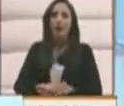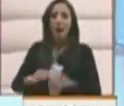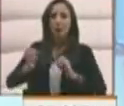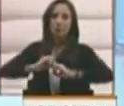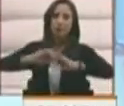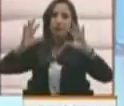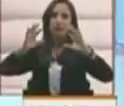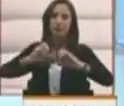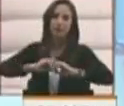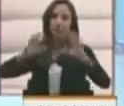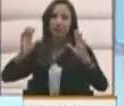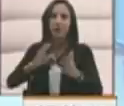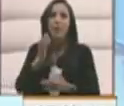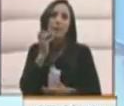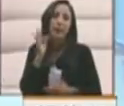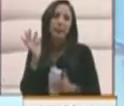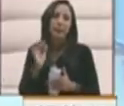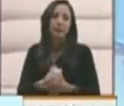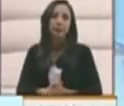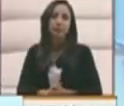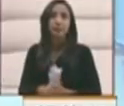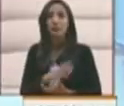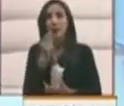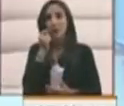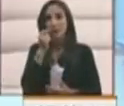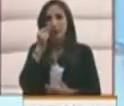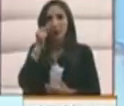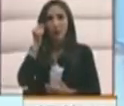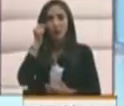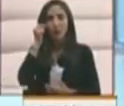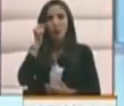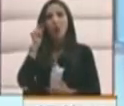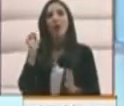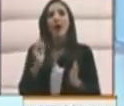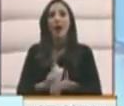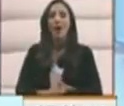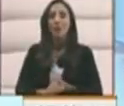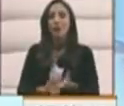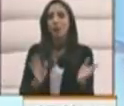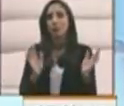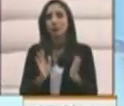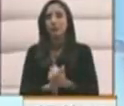Un Juan Manuel Santos que además, al mejor estilo del Padrino,